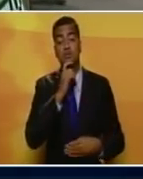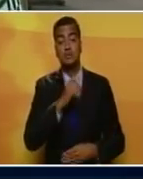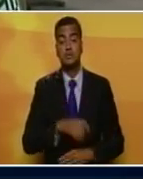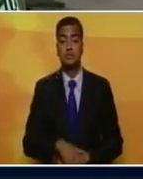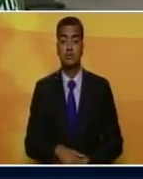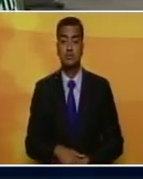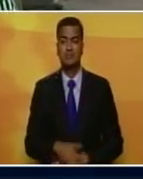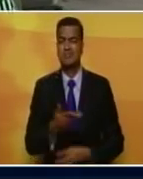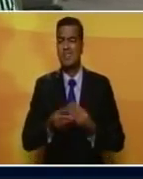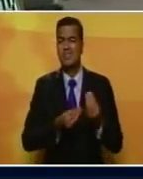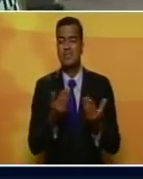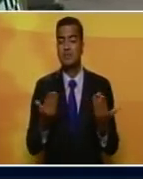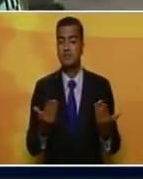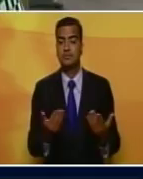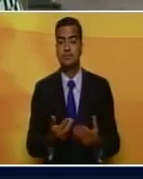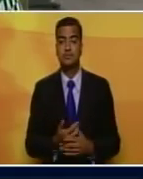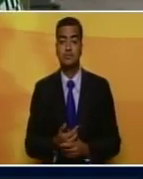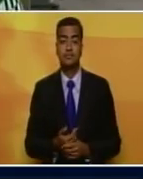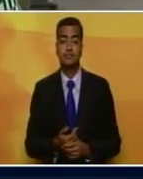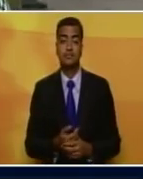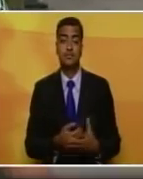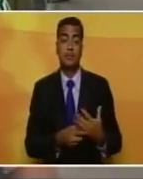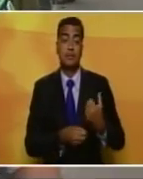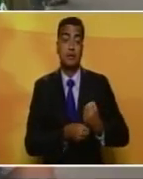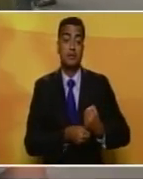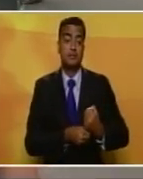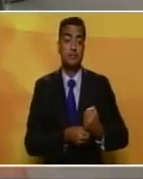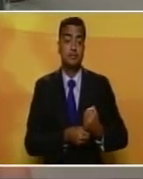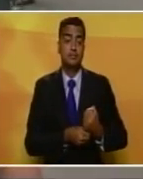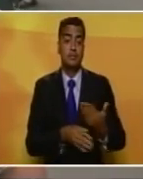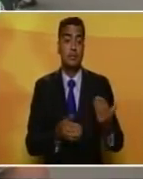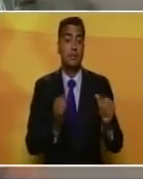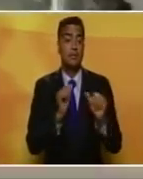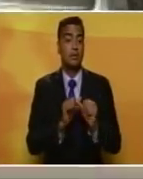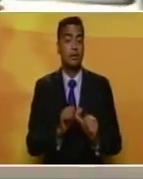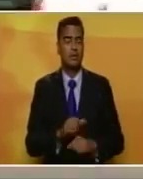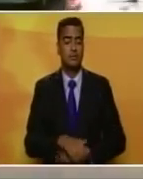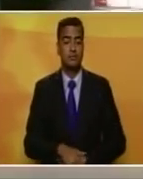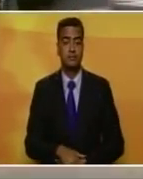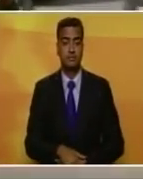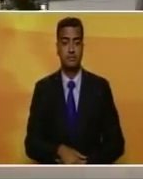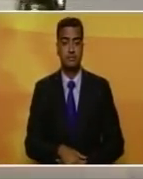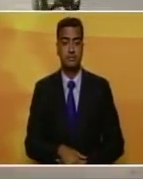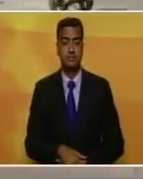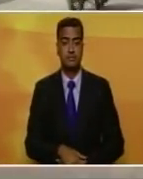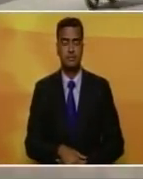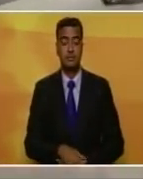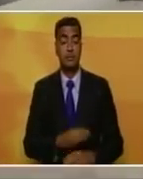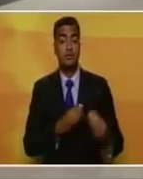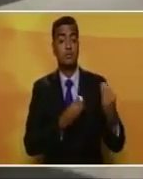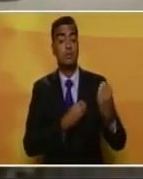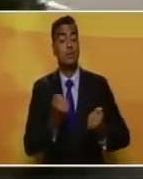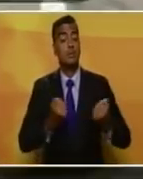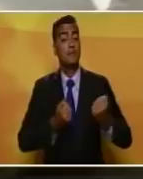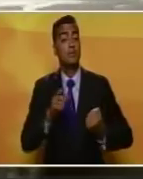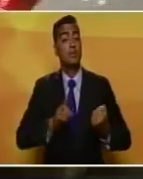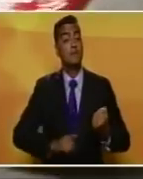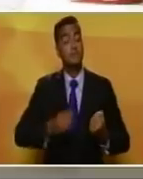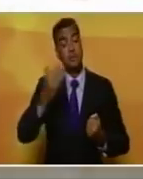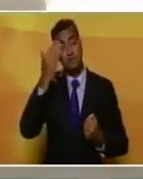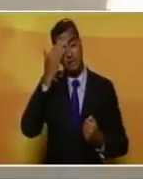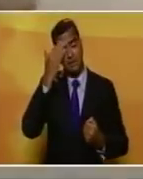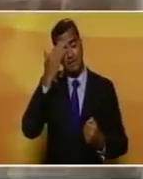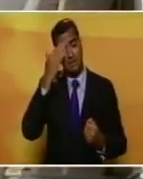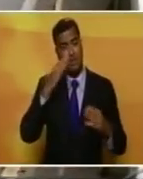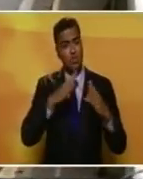otros usuarios, las dificultades fueron mayores. 45 minutos. 45 minutos esperando. Sí, pues voy para